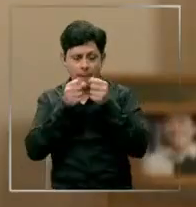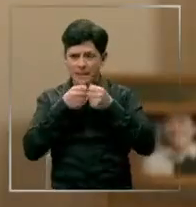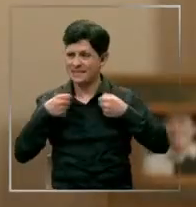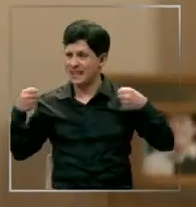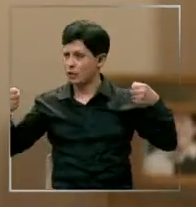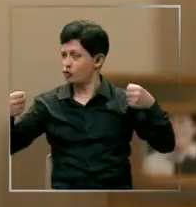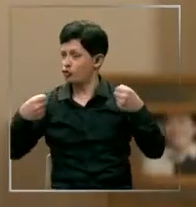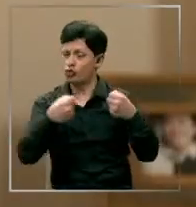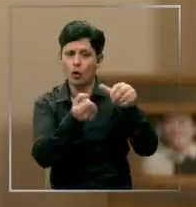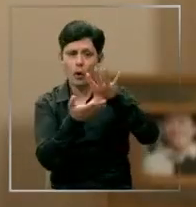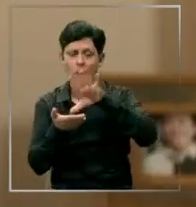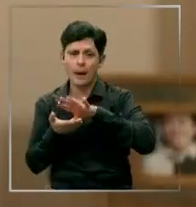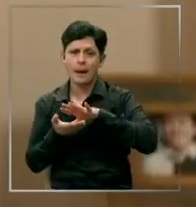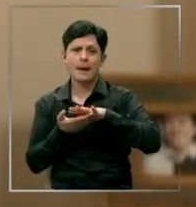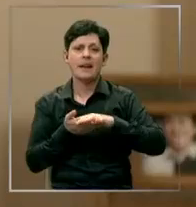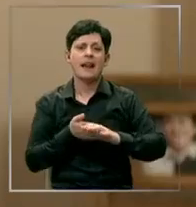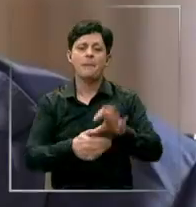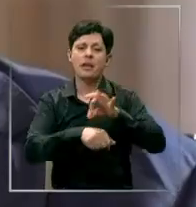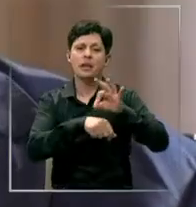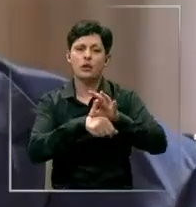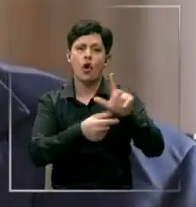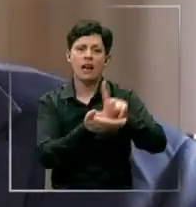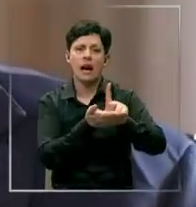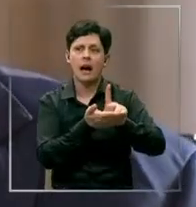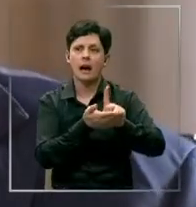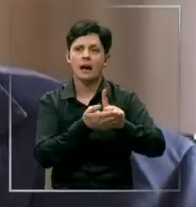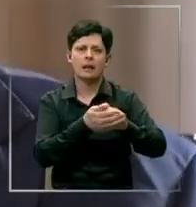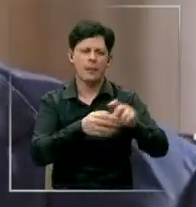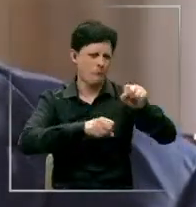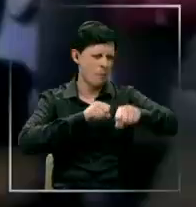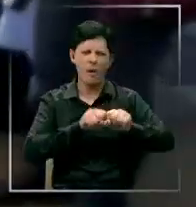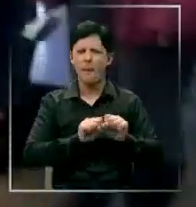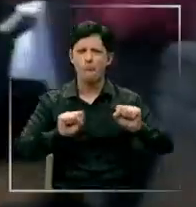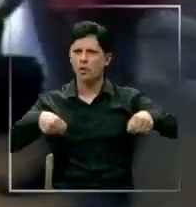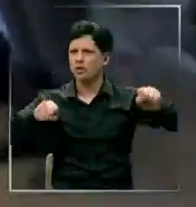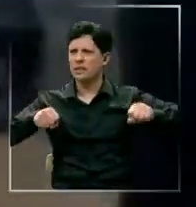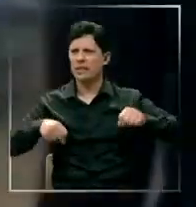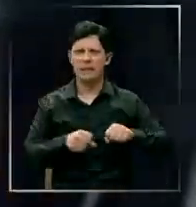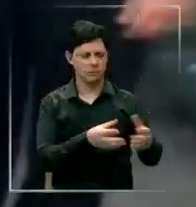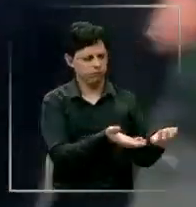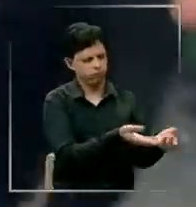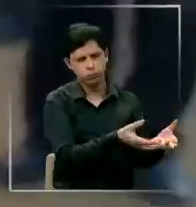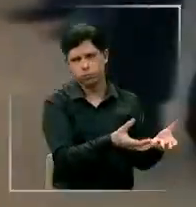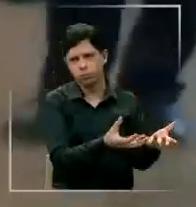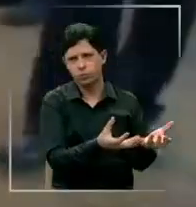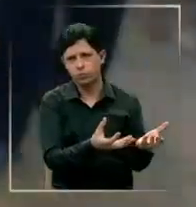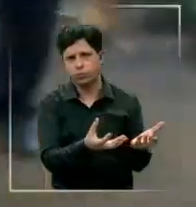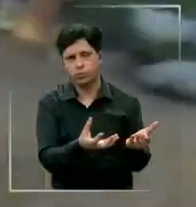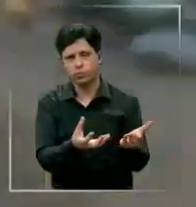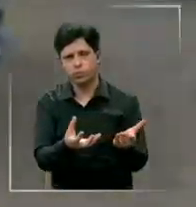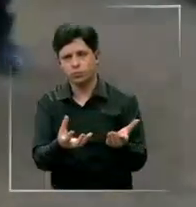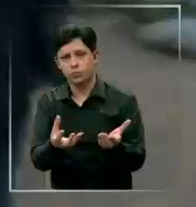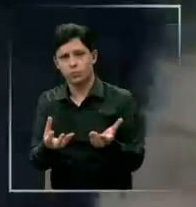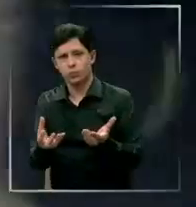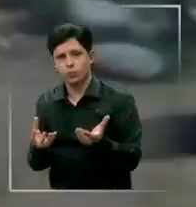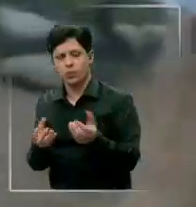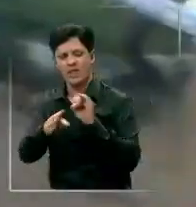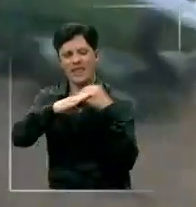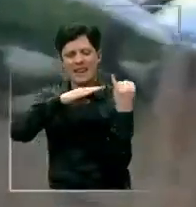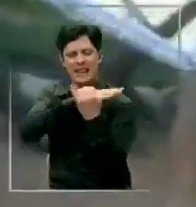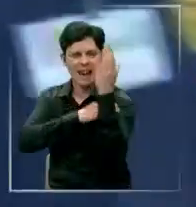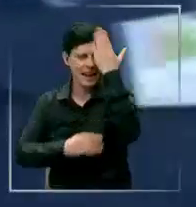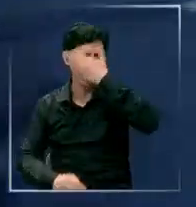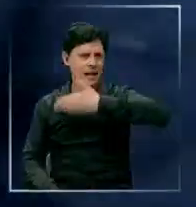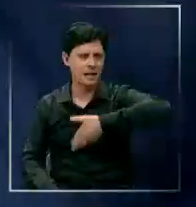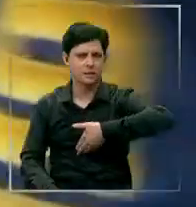mundo. El servicio médico legal lo trae acá, motocicletas y cosas así, todo, trayéndolo de allá de Isla Negra, así,